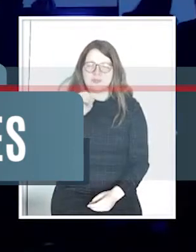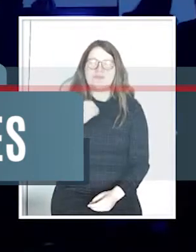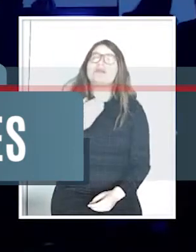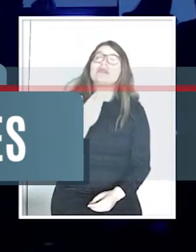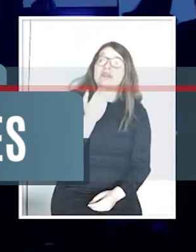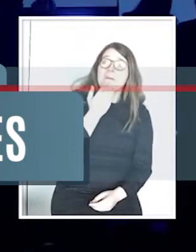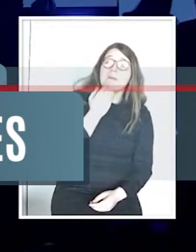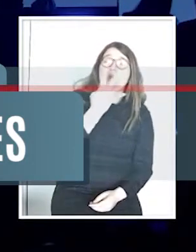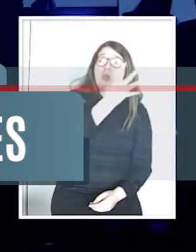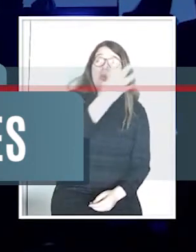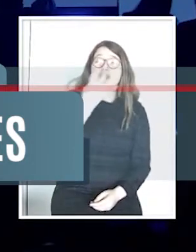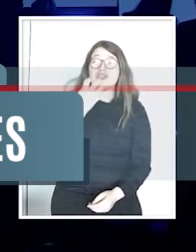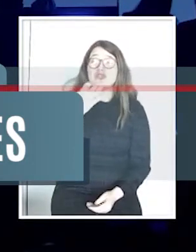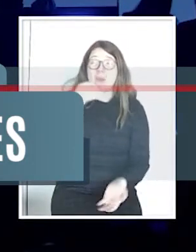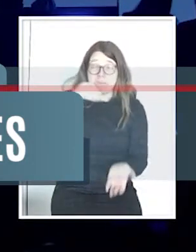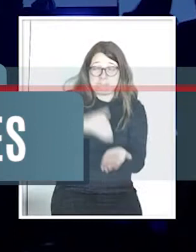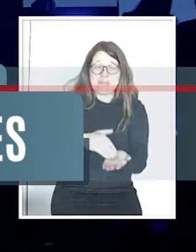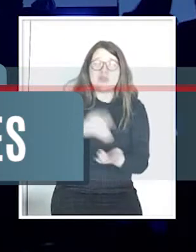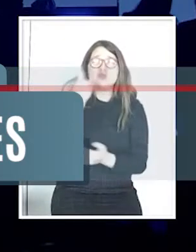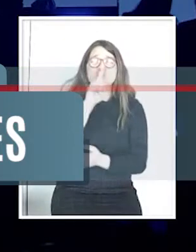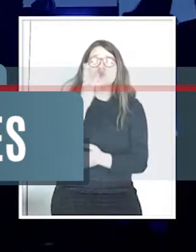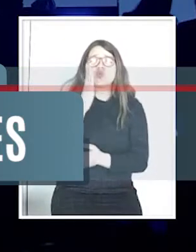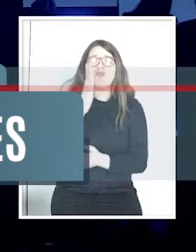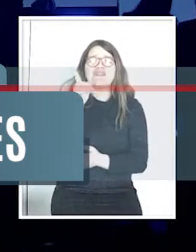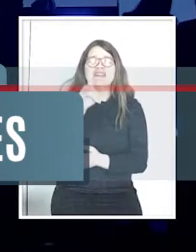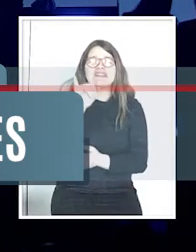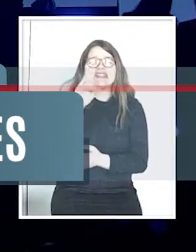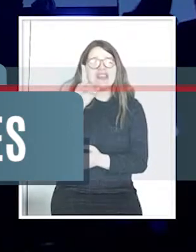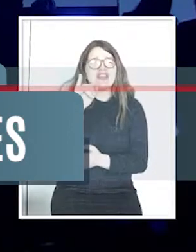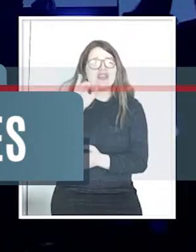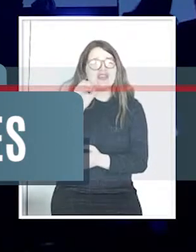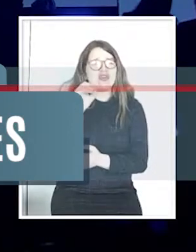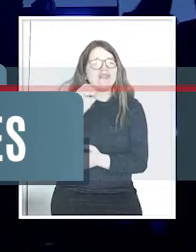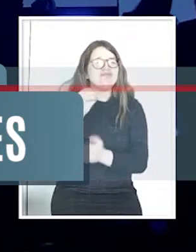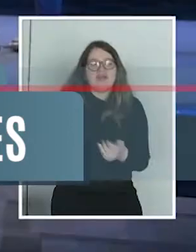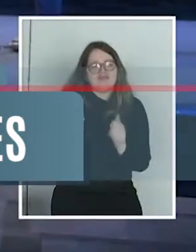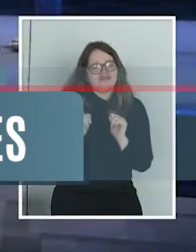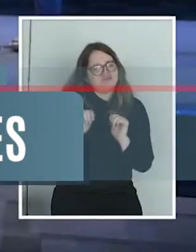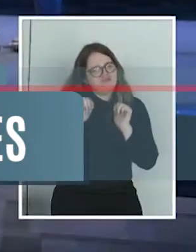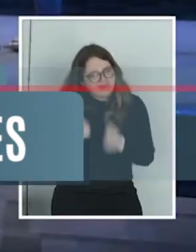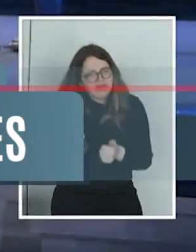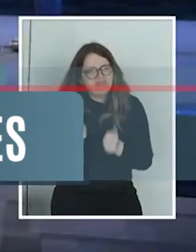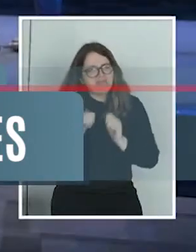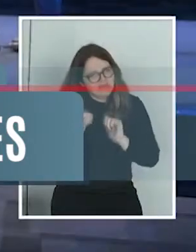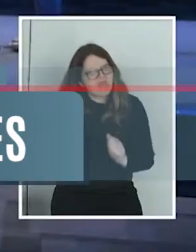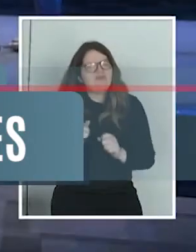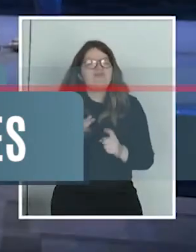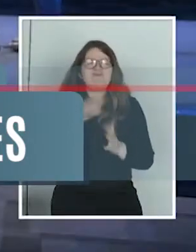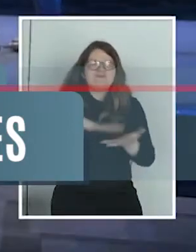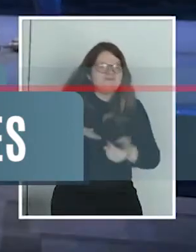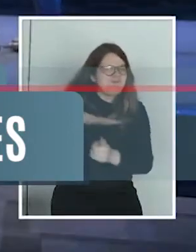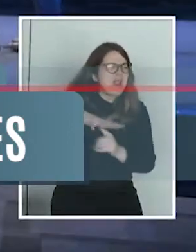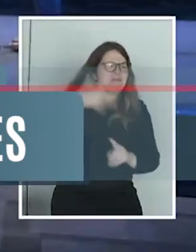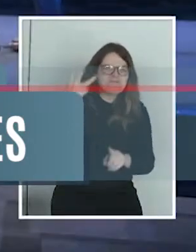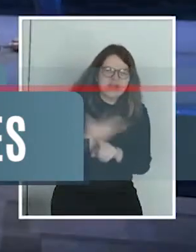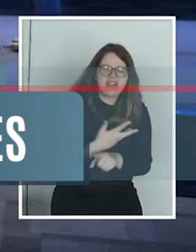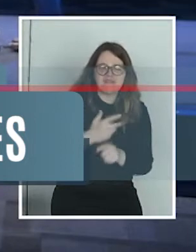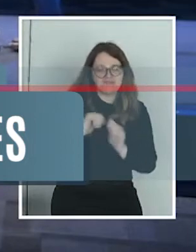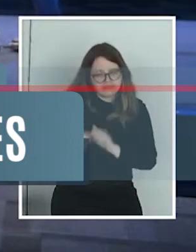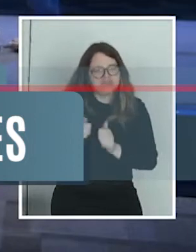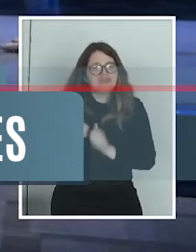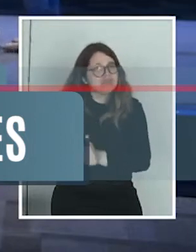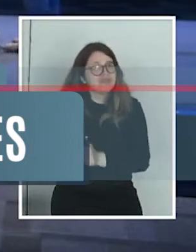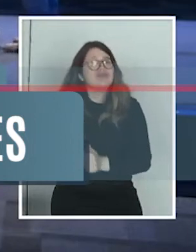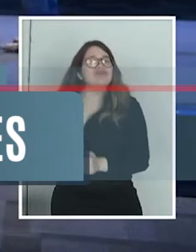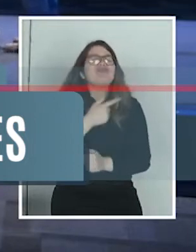nacional de gobernadores en la región del bío bío se trata de la primera cita de estas características que convoca a